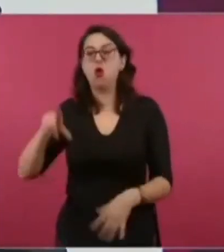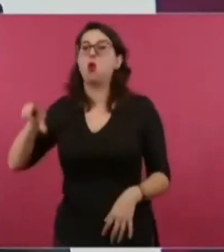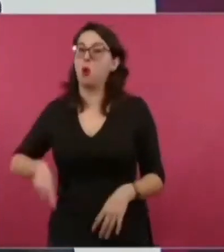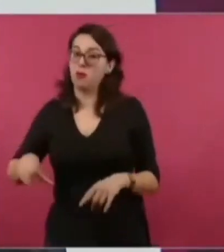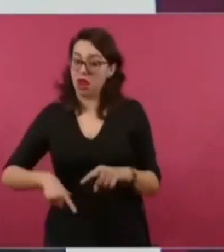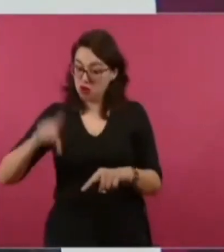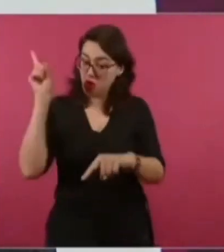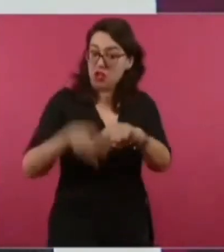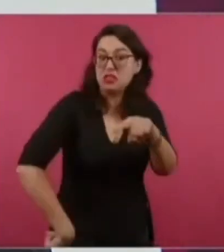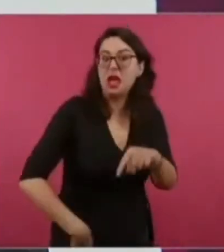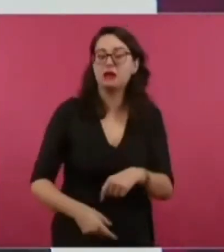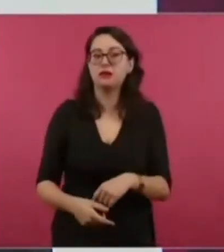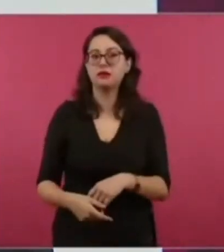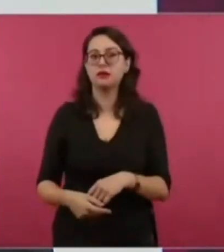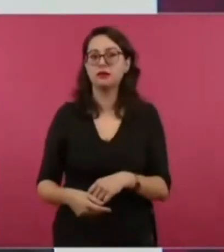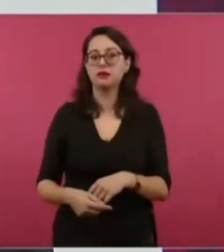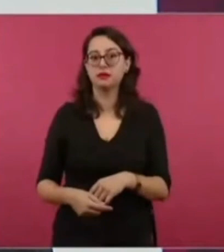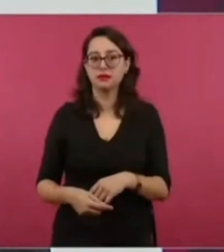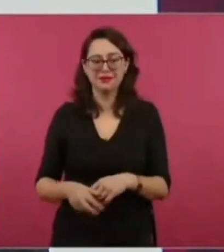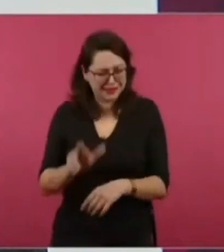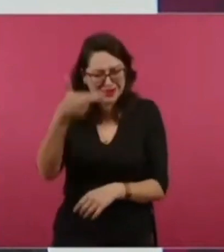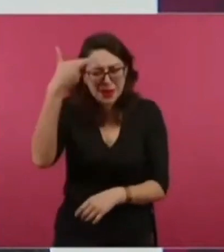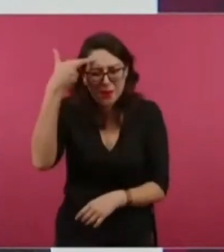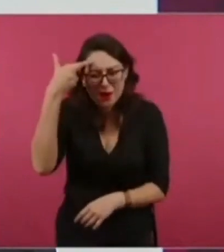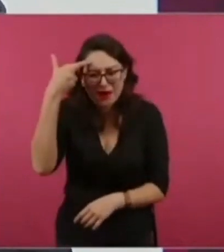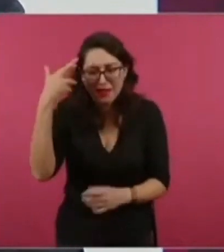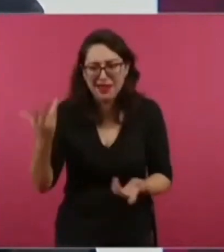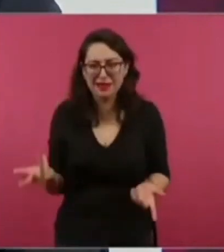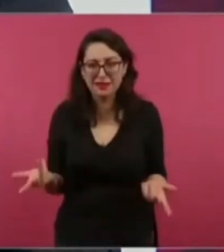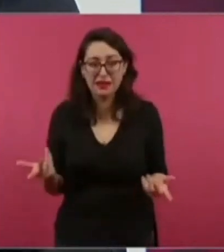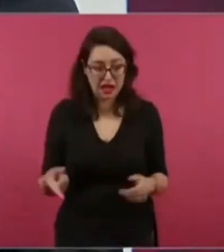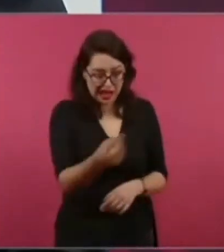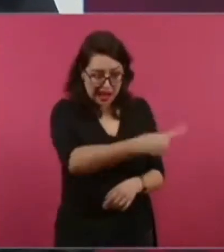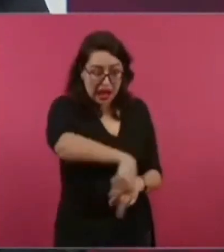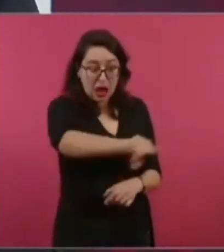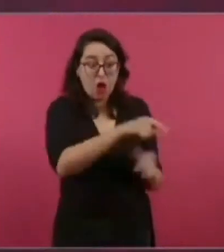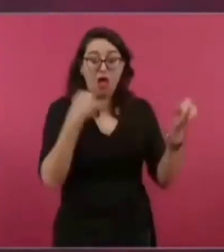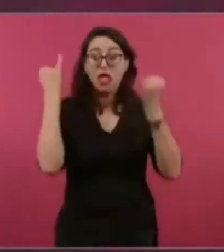Necesitamos todos defender